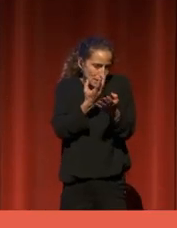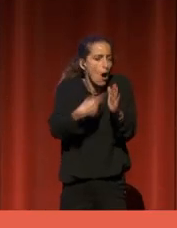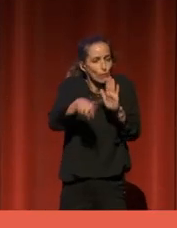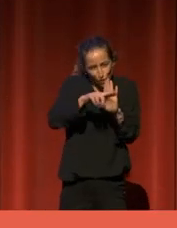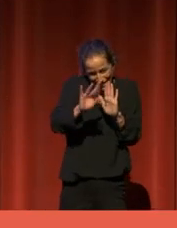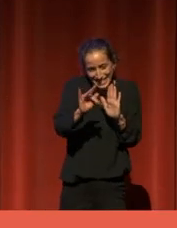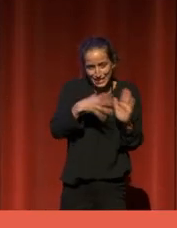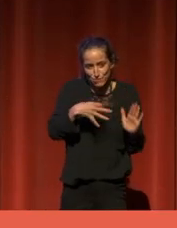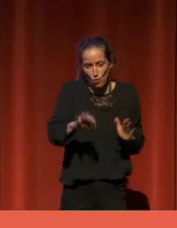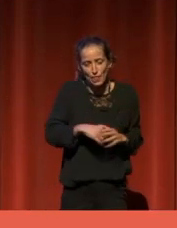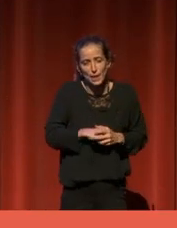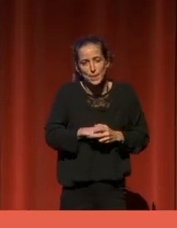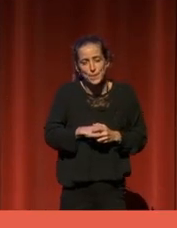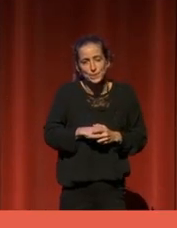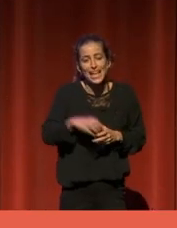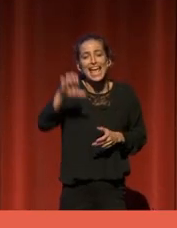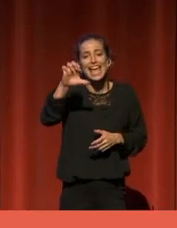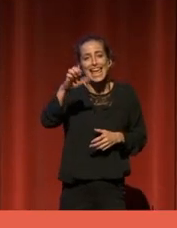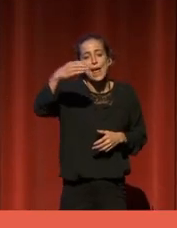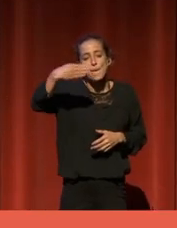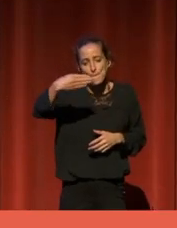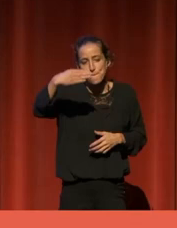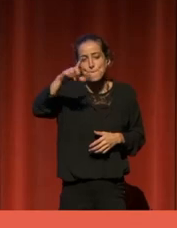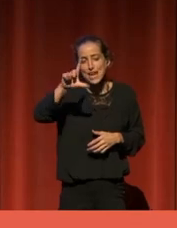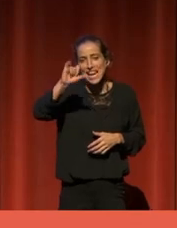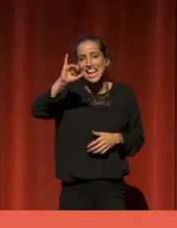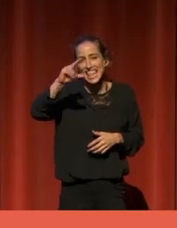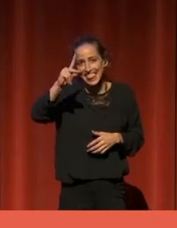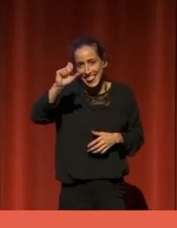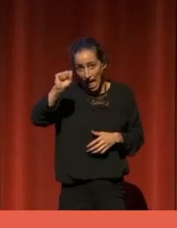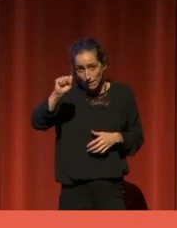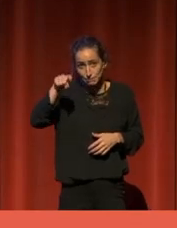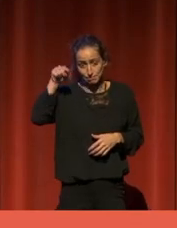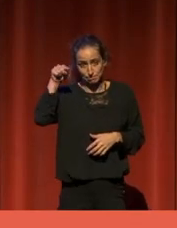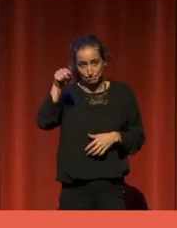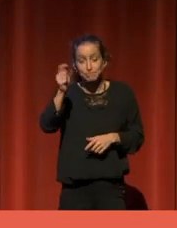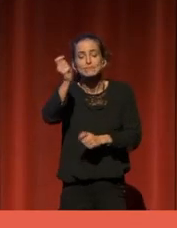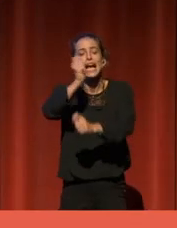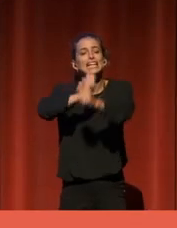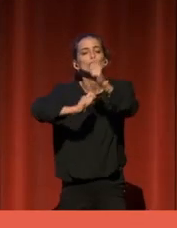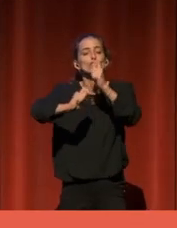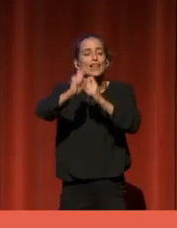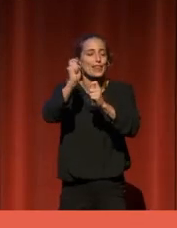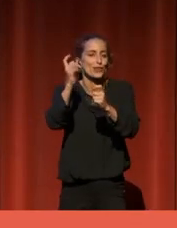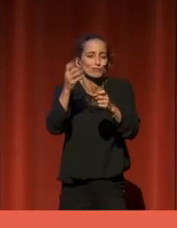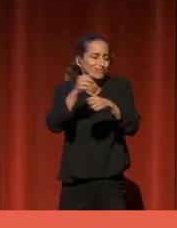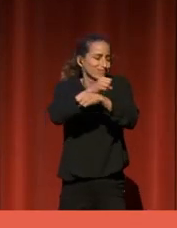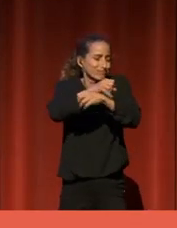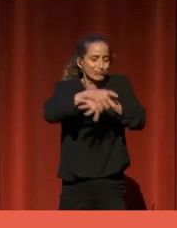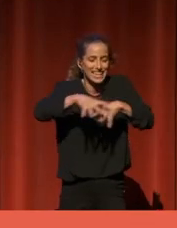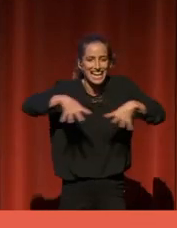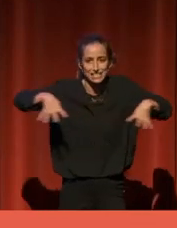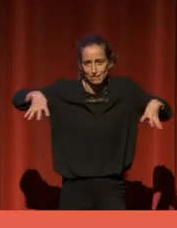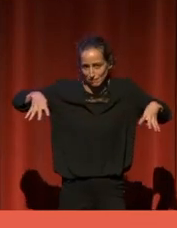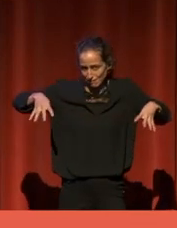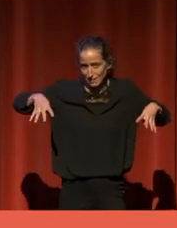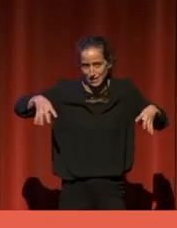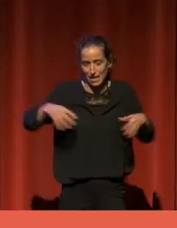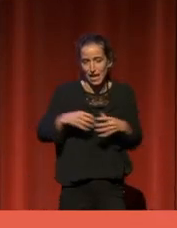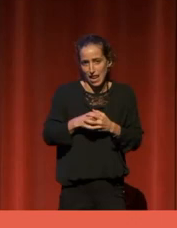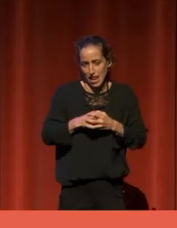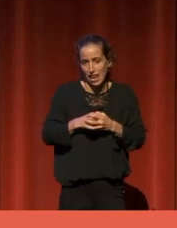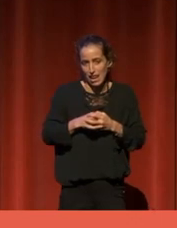eida es una en cuanto a e blida es una asociación paraguas eh